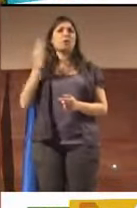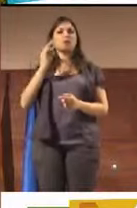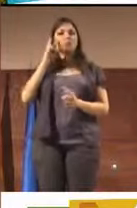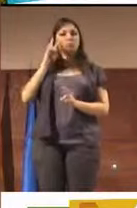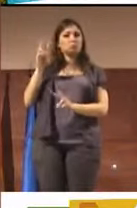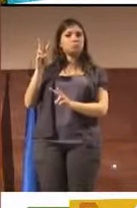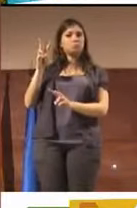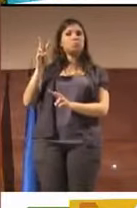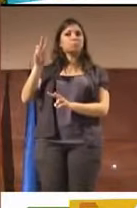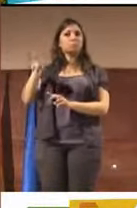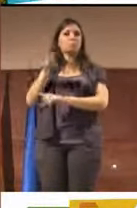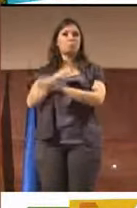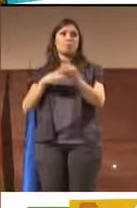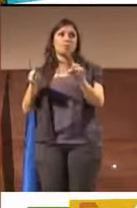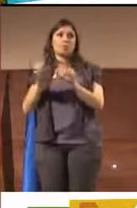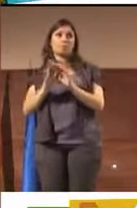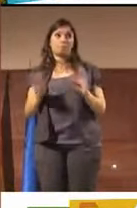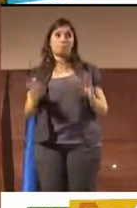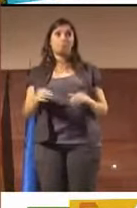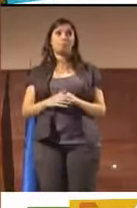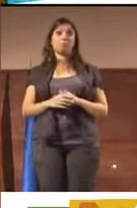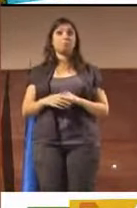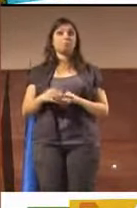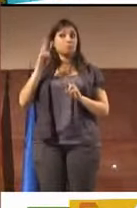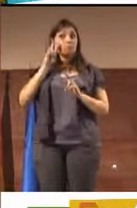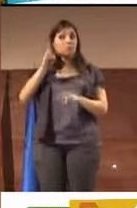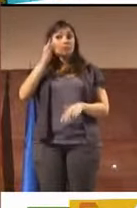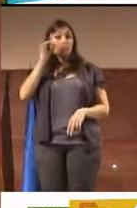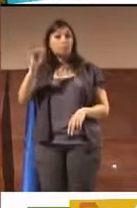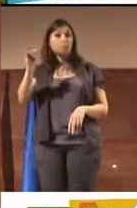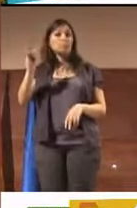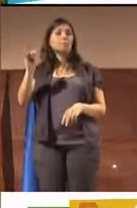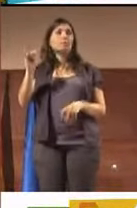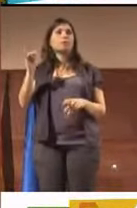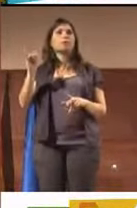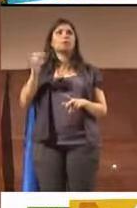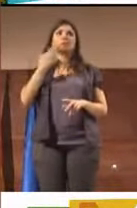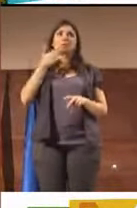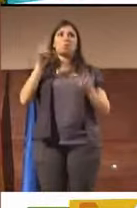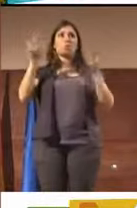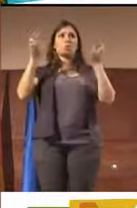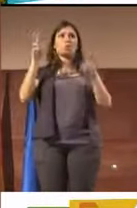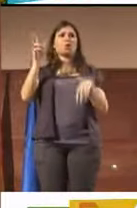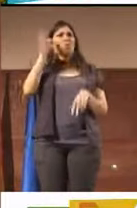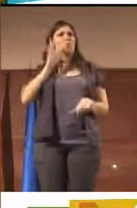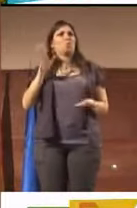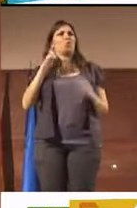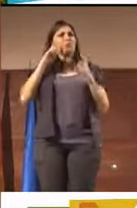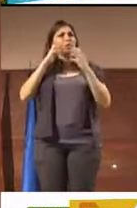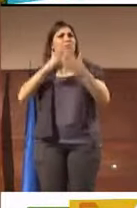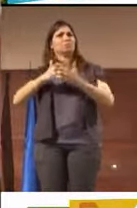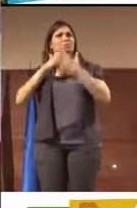visualizar que tenemos un problema y permitirnos ese lujo de poder luchar por